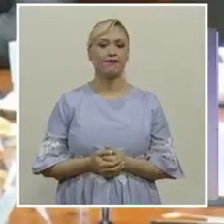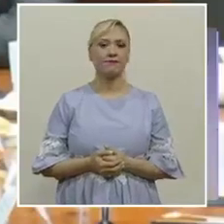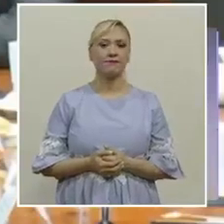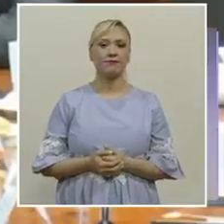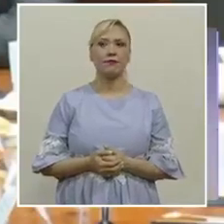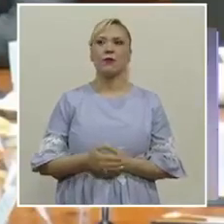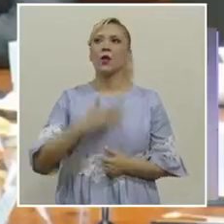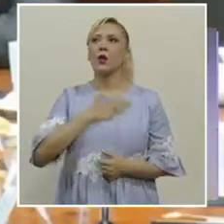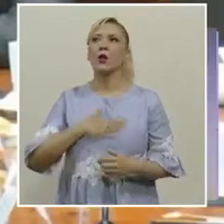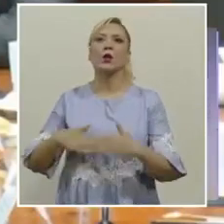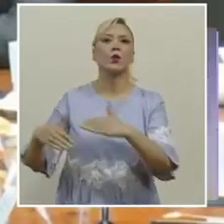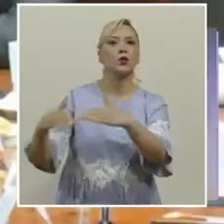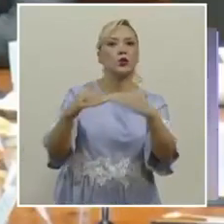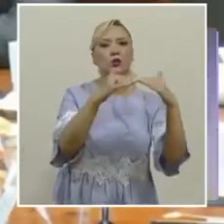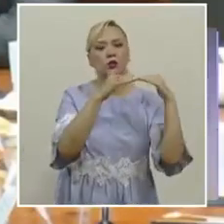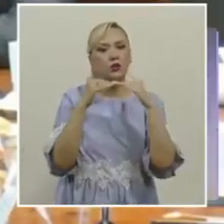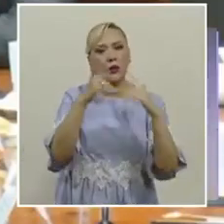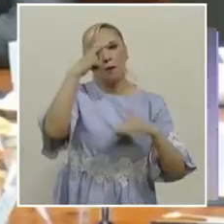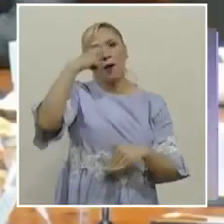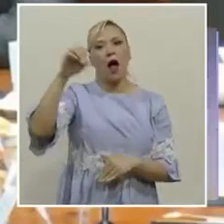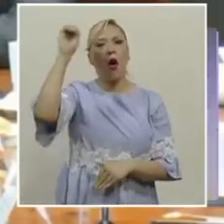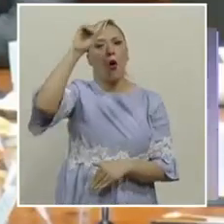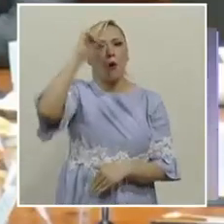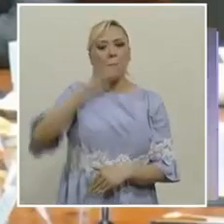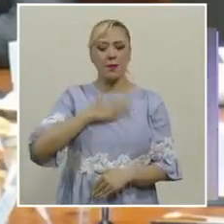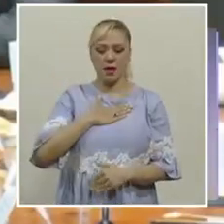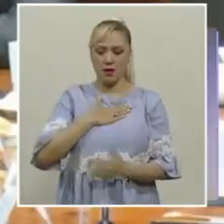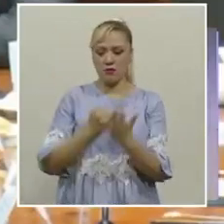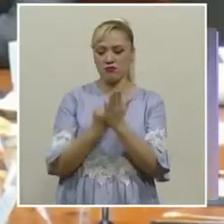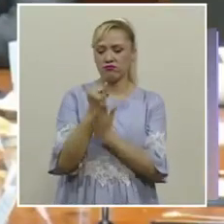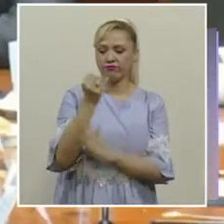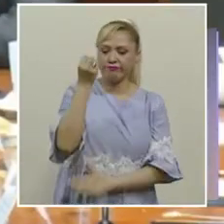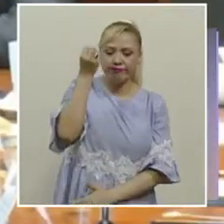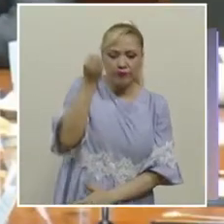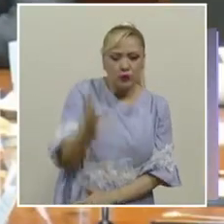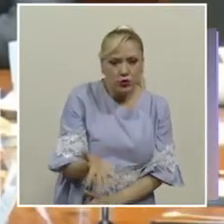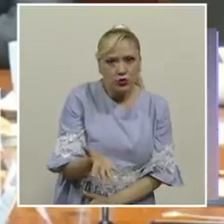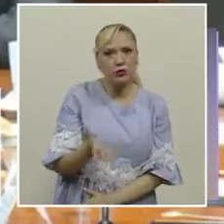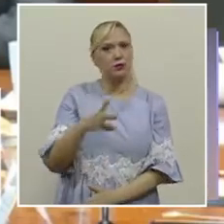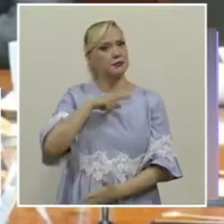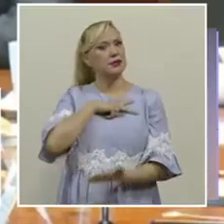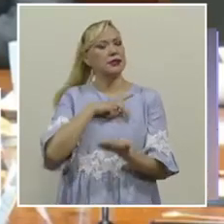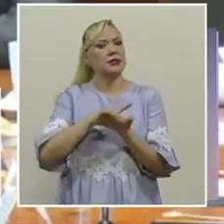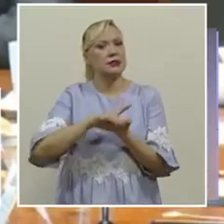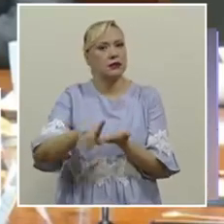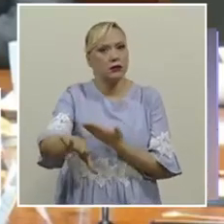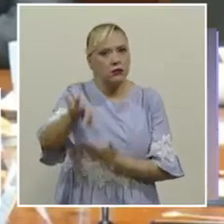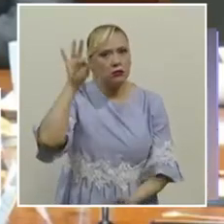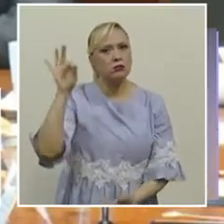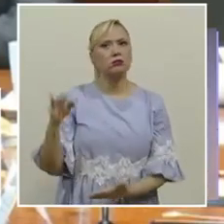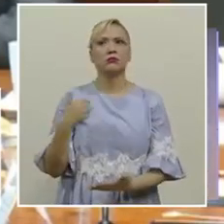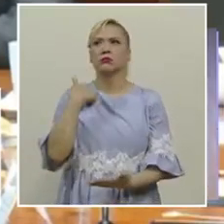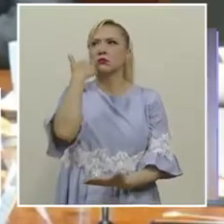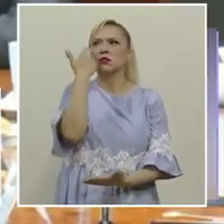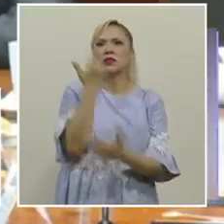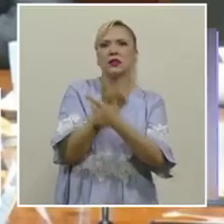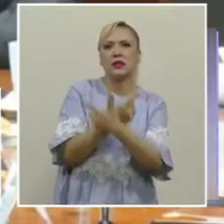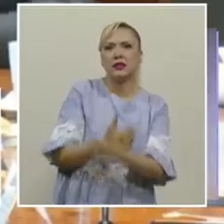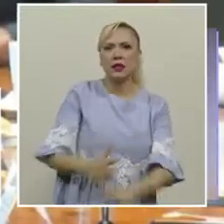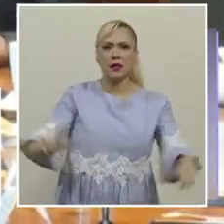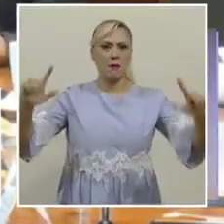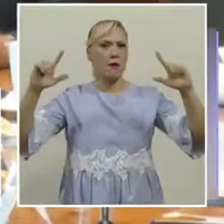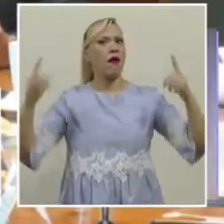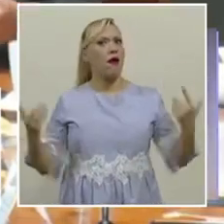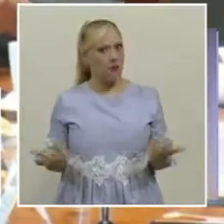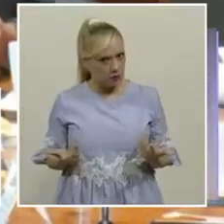Una democracia en la que las personas pueden ejercer libremente sus derechos y libertades. Para lograrlo